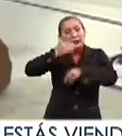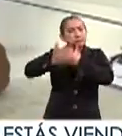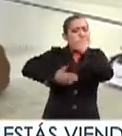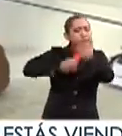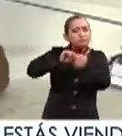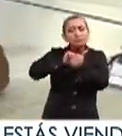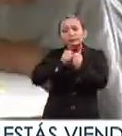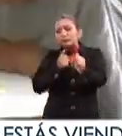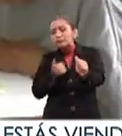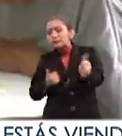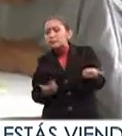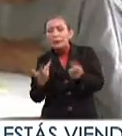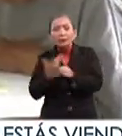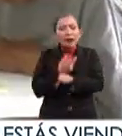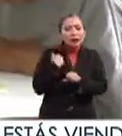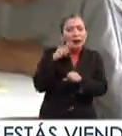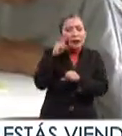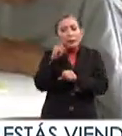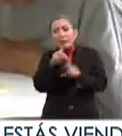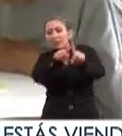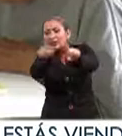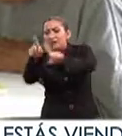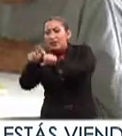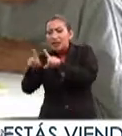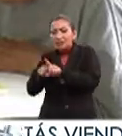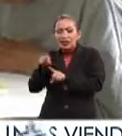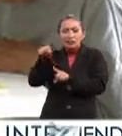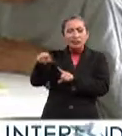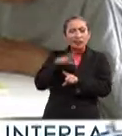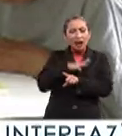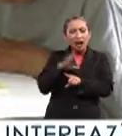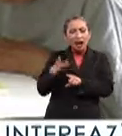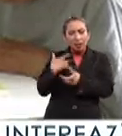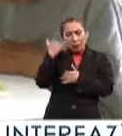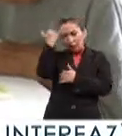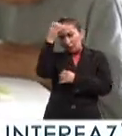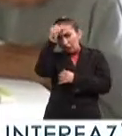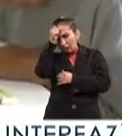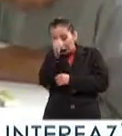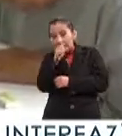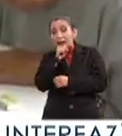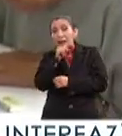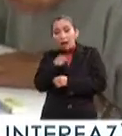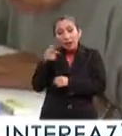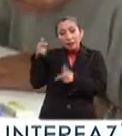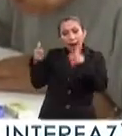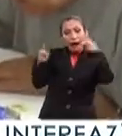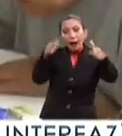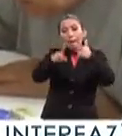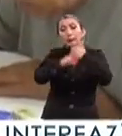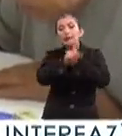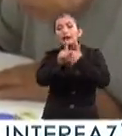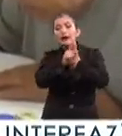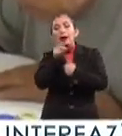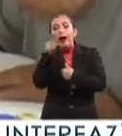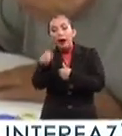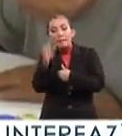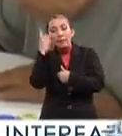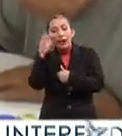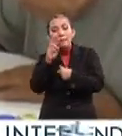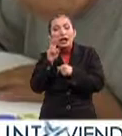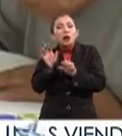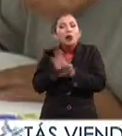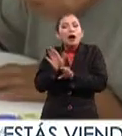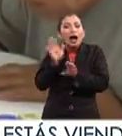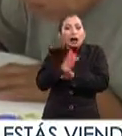del rezago educativo al abordar la diversidad bajo la cual se acuñó el concepto, además de identificar el problema para poder